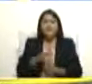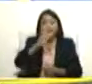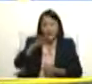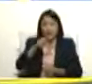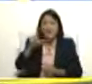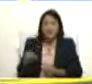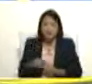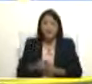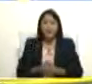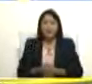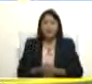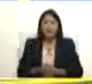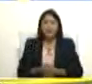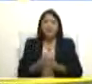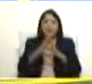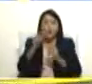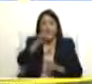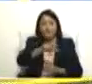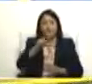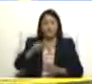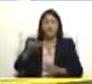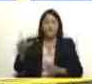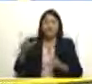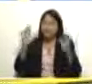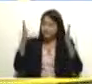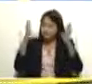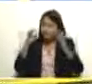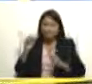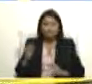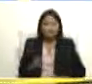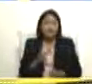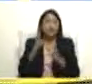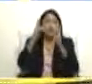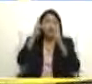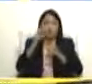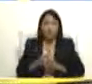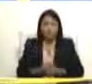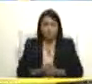Esequiba. Todos y todas somos vencedores.